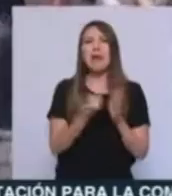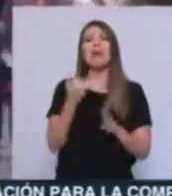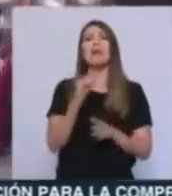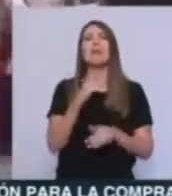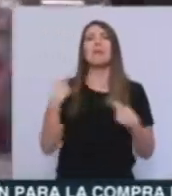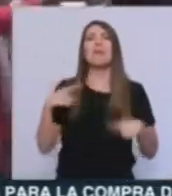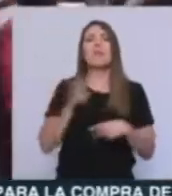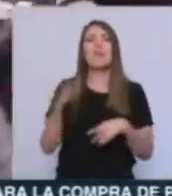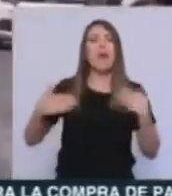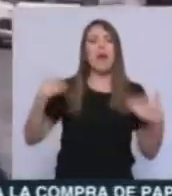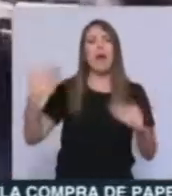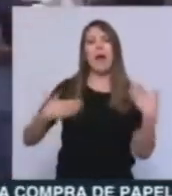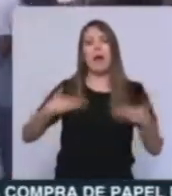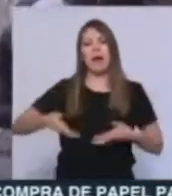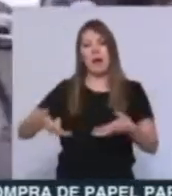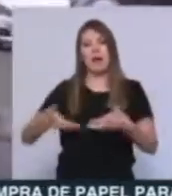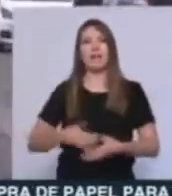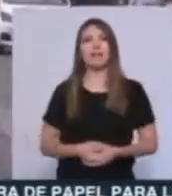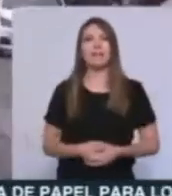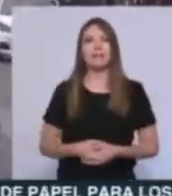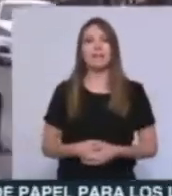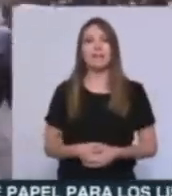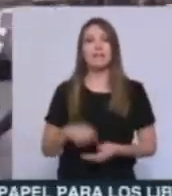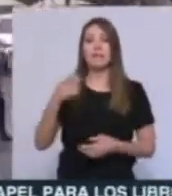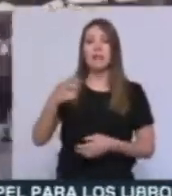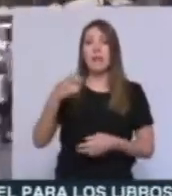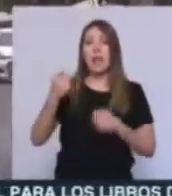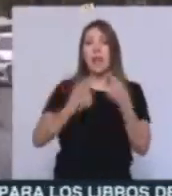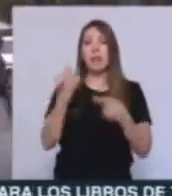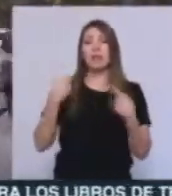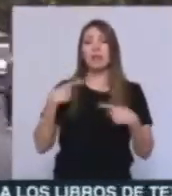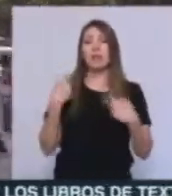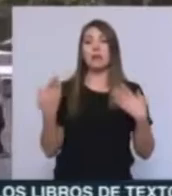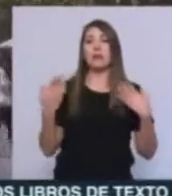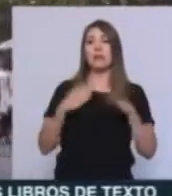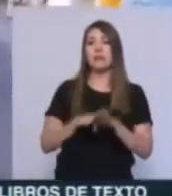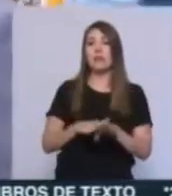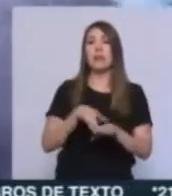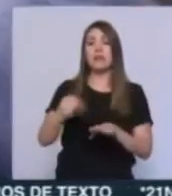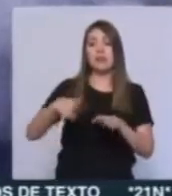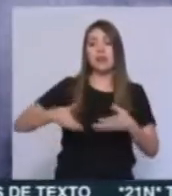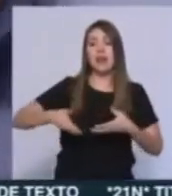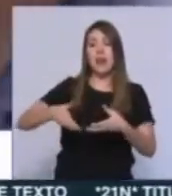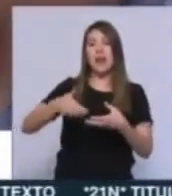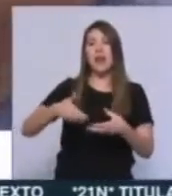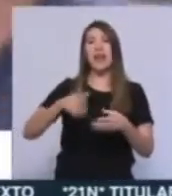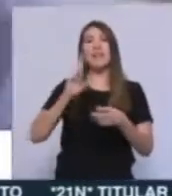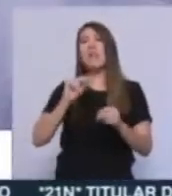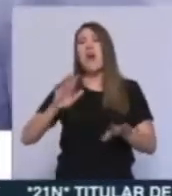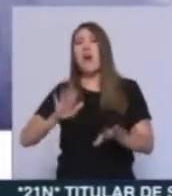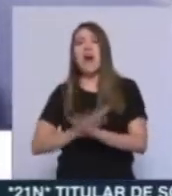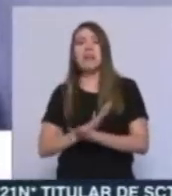corriendo. Sin embargo, para algunos ciudadanos el cierre de esta vialidad no representa ningún cambio. No, es lo